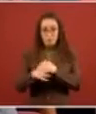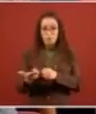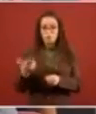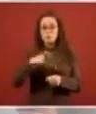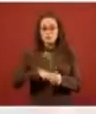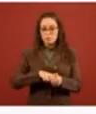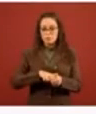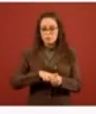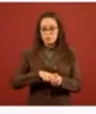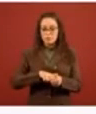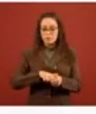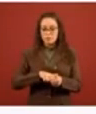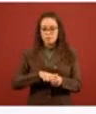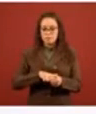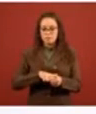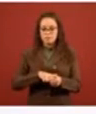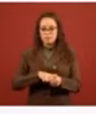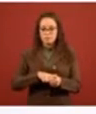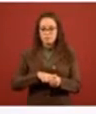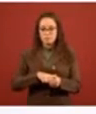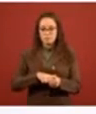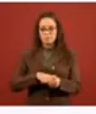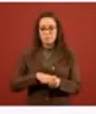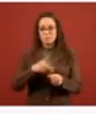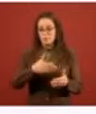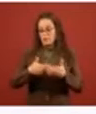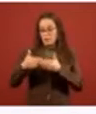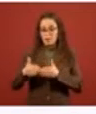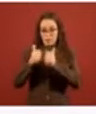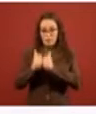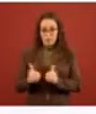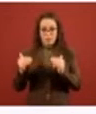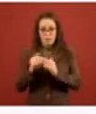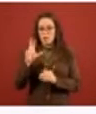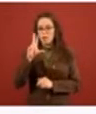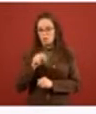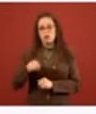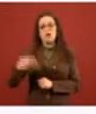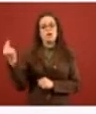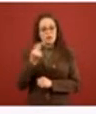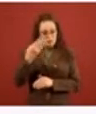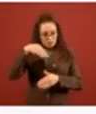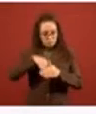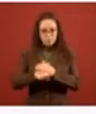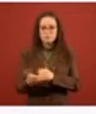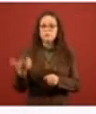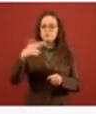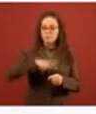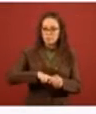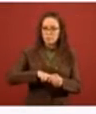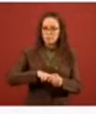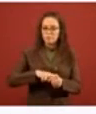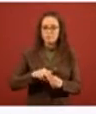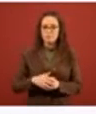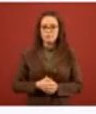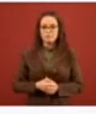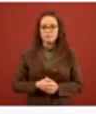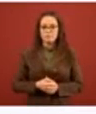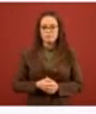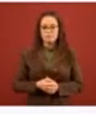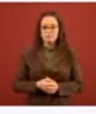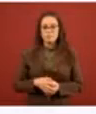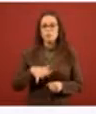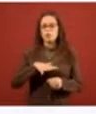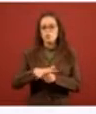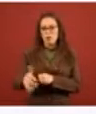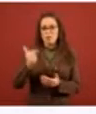hospitalización, ya no los ambulatorios, sino los que requirieron de hospitalización, qué tipo de gravedad